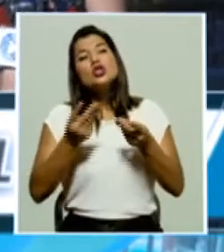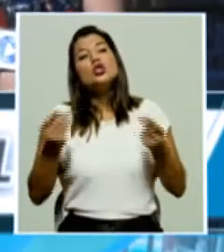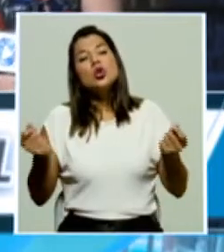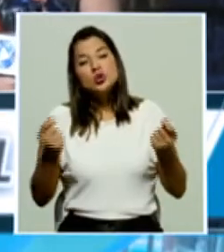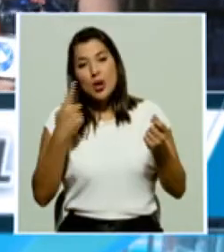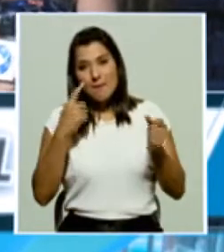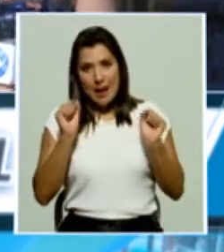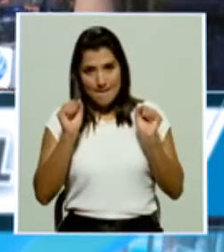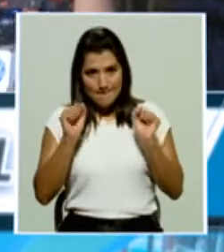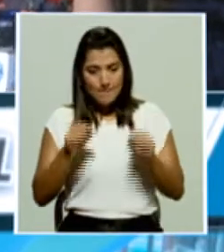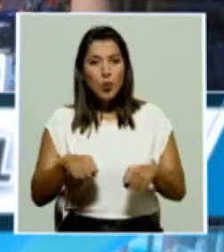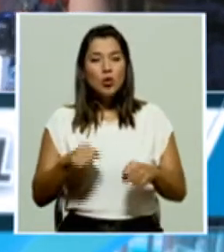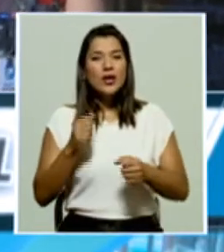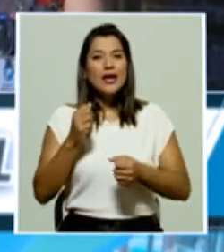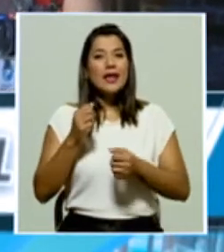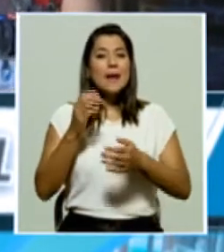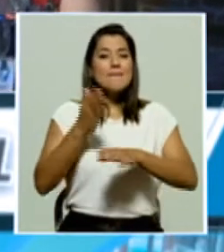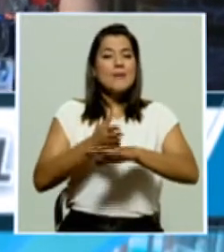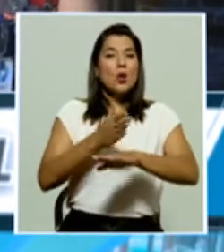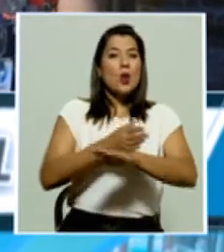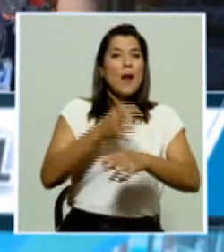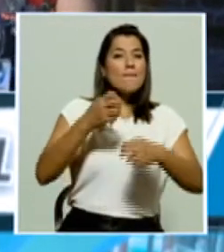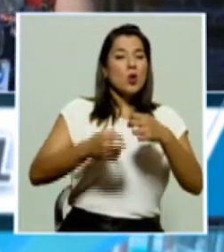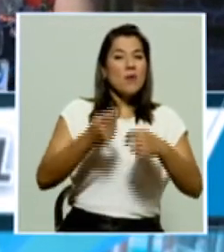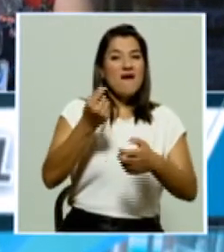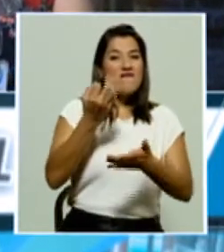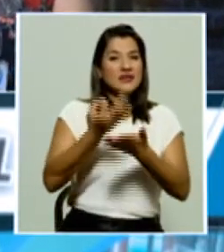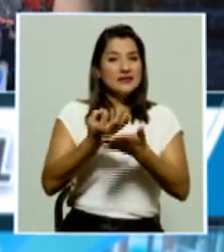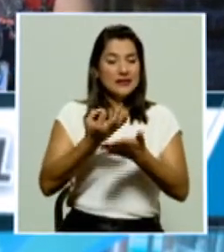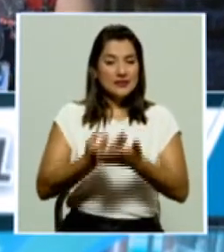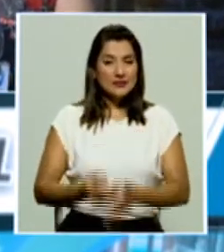para paliar la crisis fiscal?